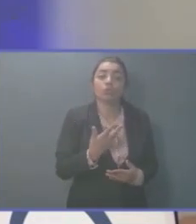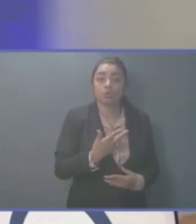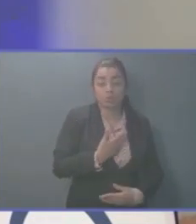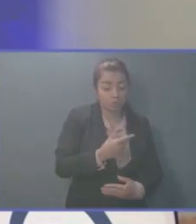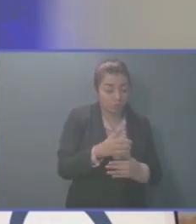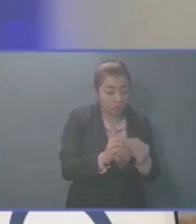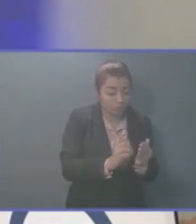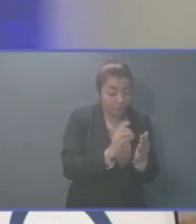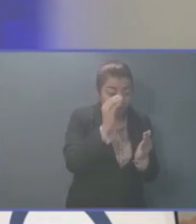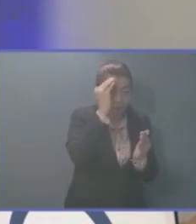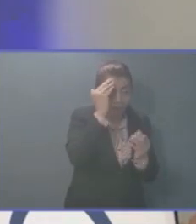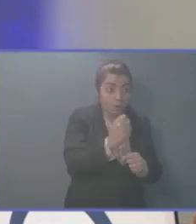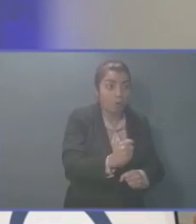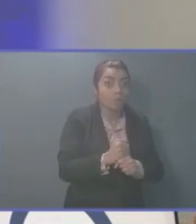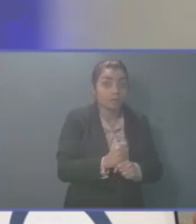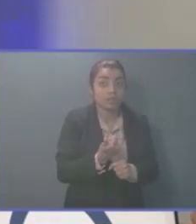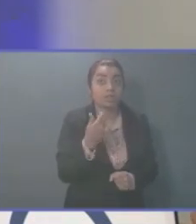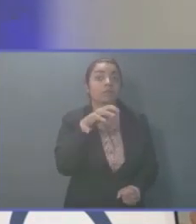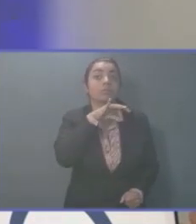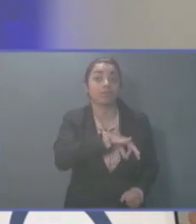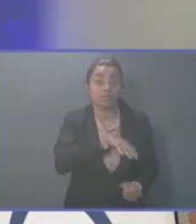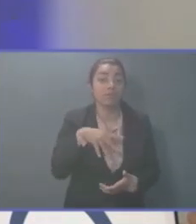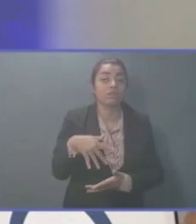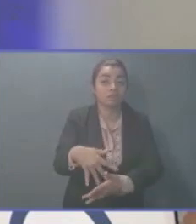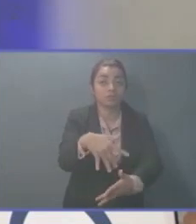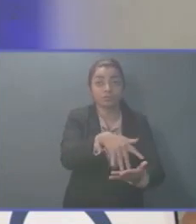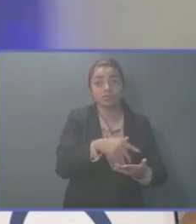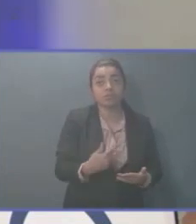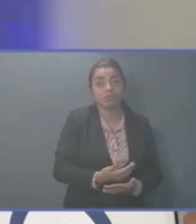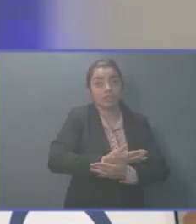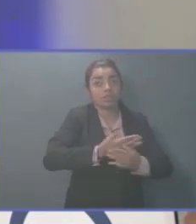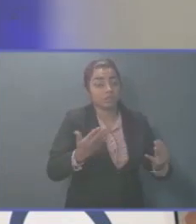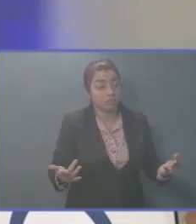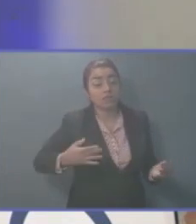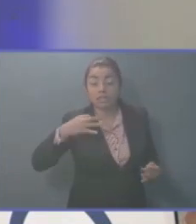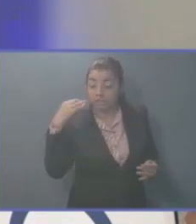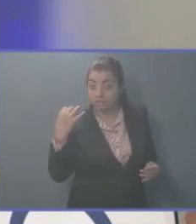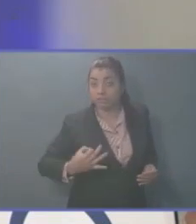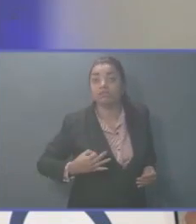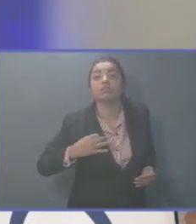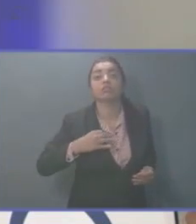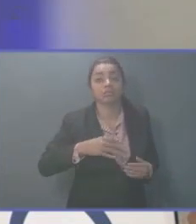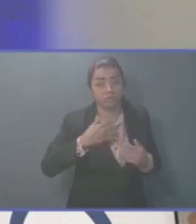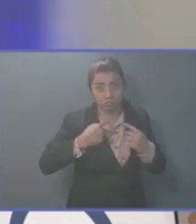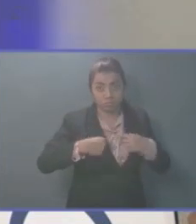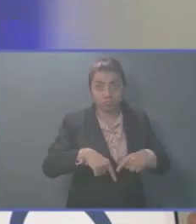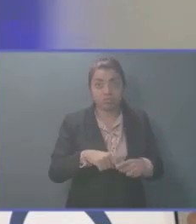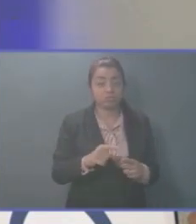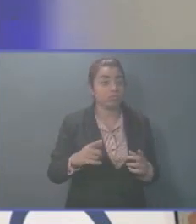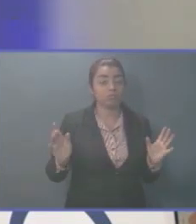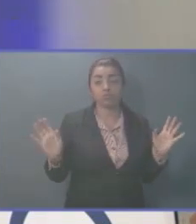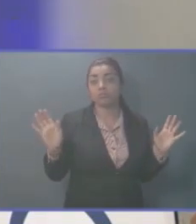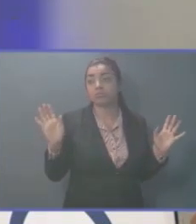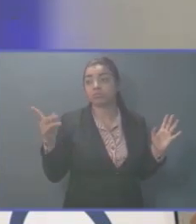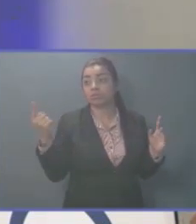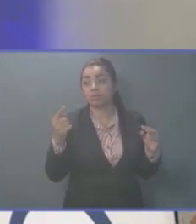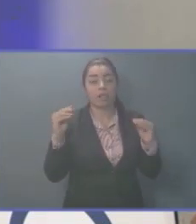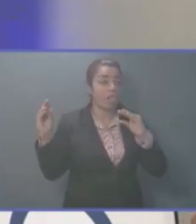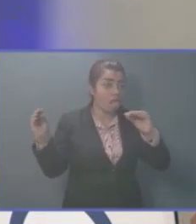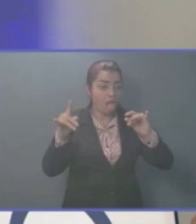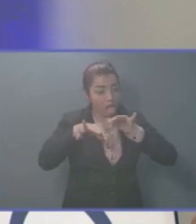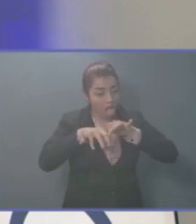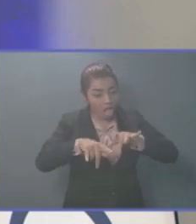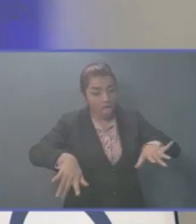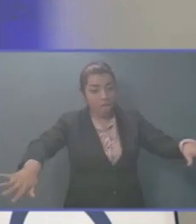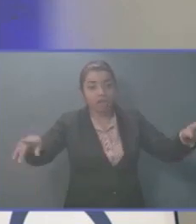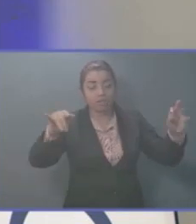plenamente convencidos que es lo que va a beneficiar a nuestra gente. Y así nos mantendremos, ¿verdad? Por más ruido que se trate de meter